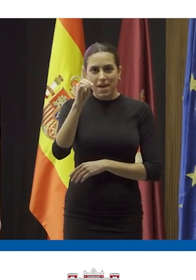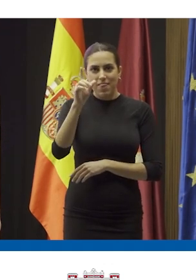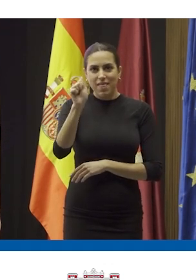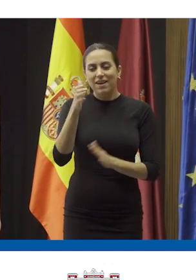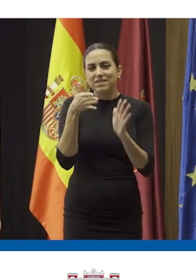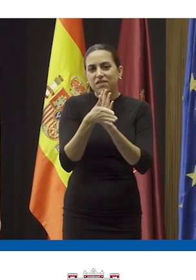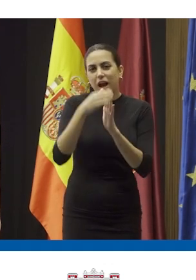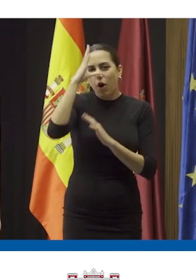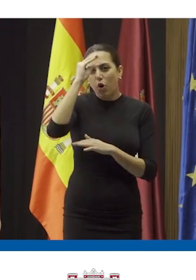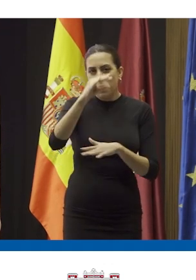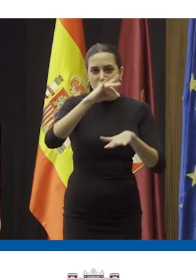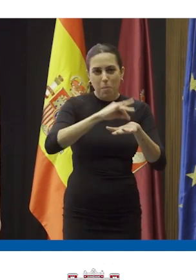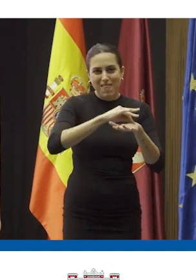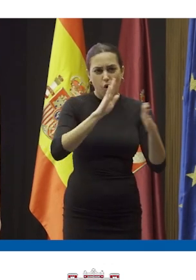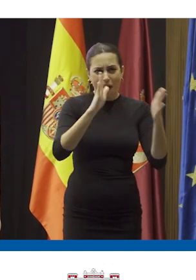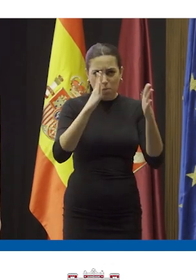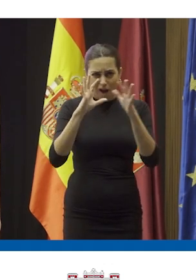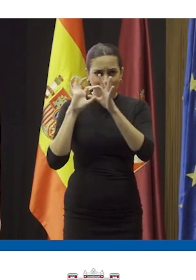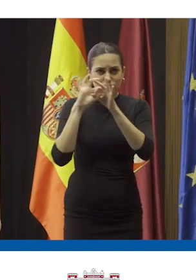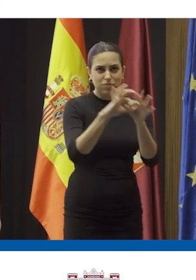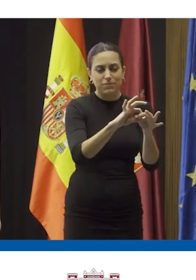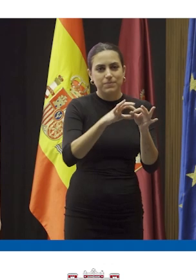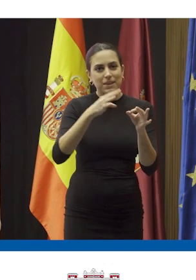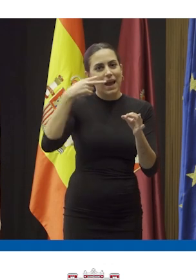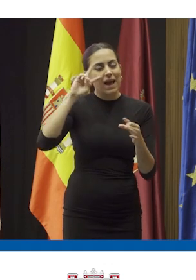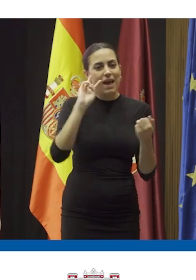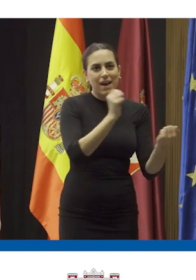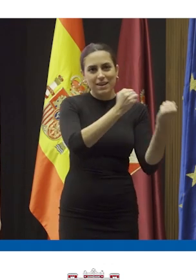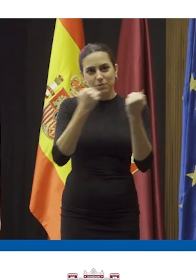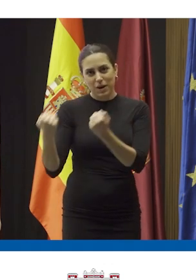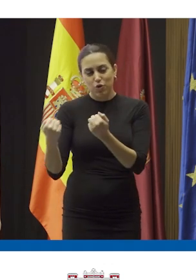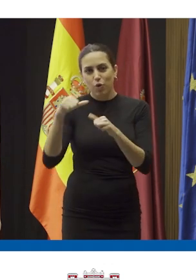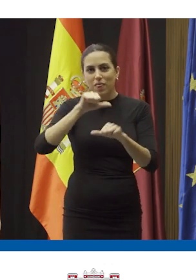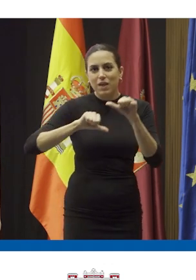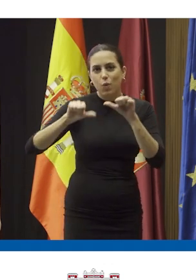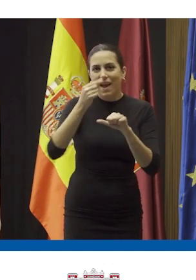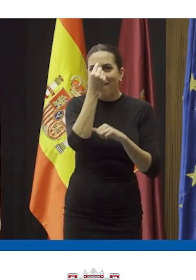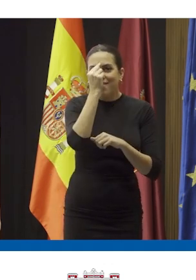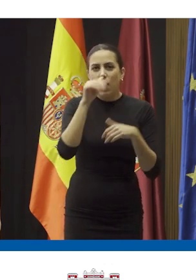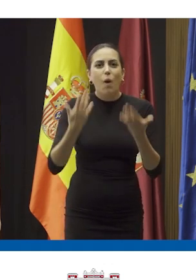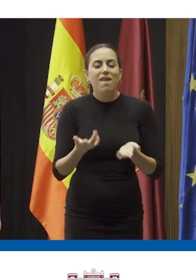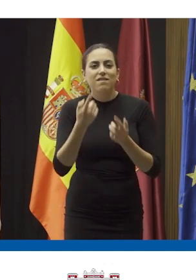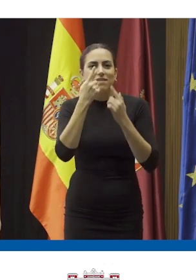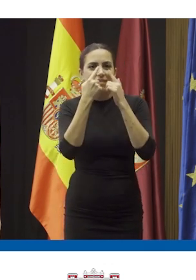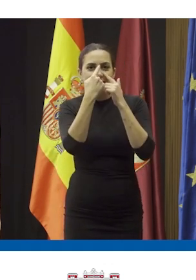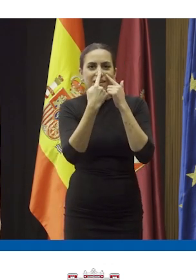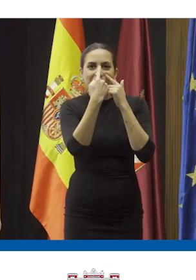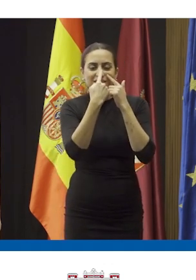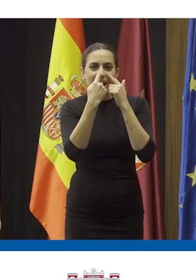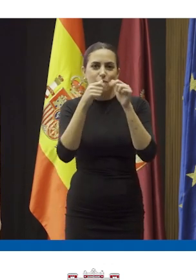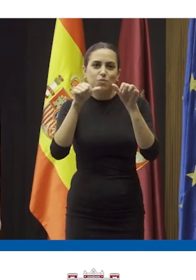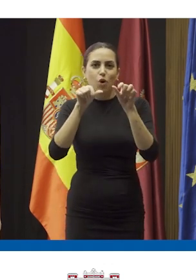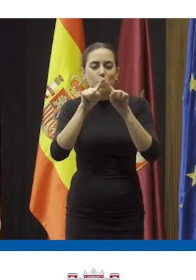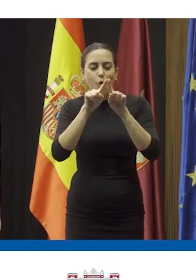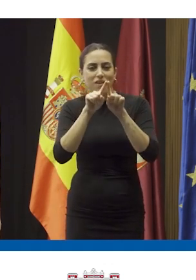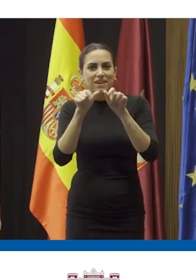quirúrgicos de la época. Expertos, la cirugía india, en la reconstrucción nasal. Se están adelantando a la